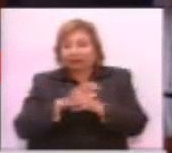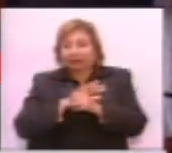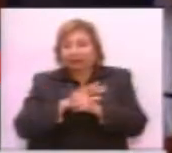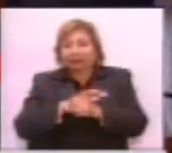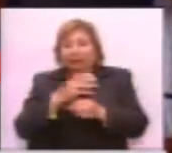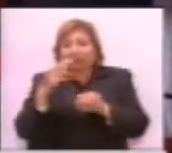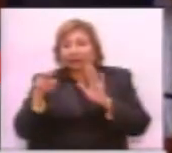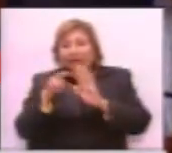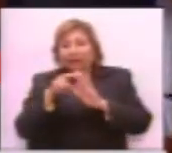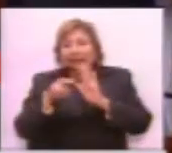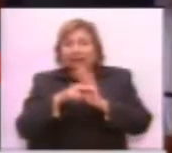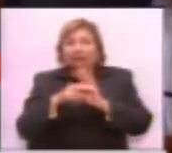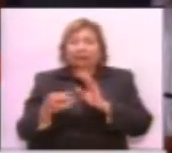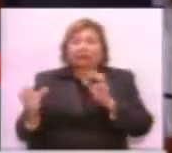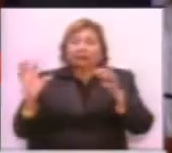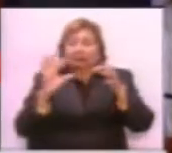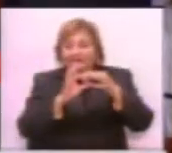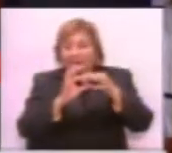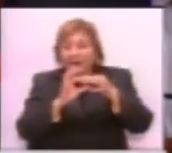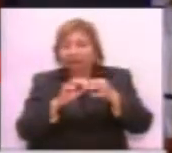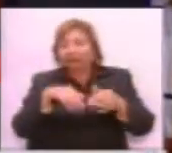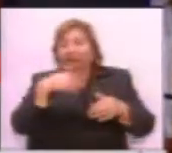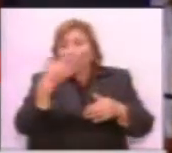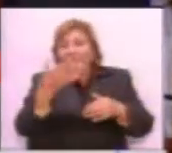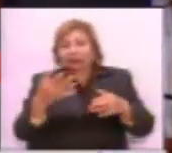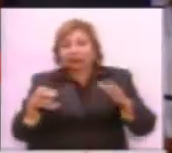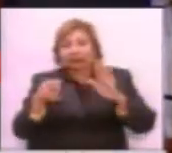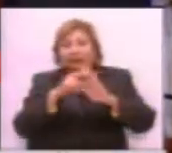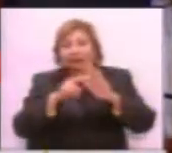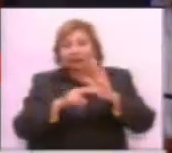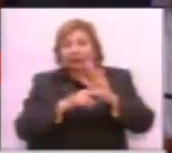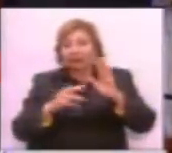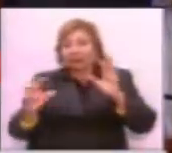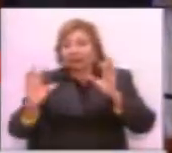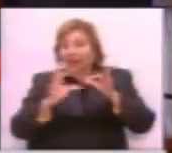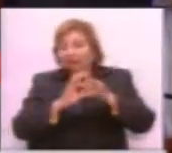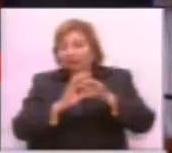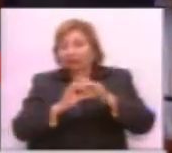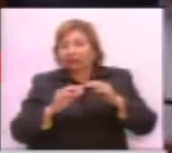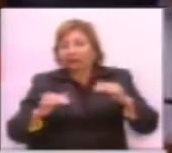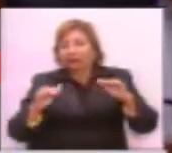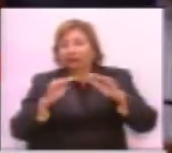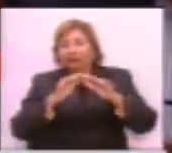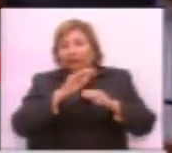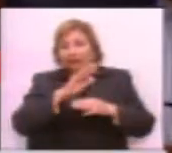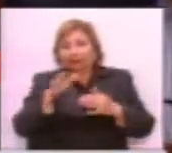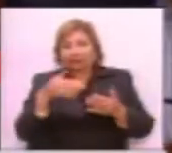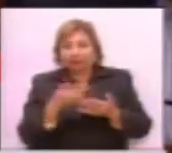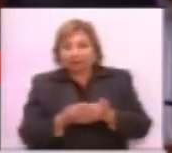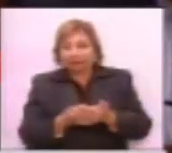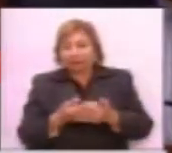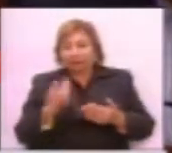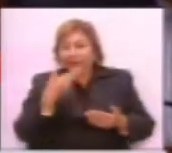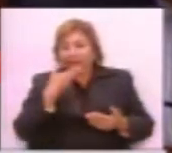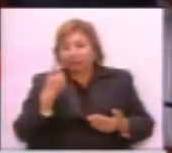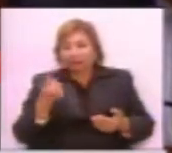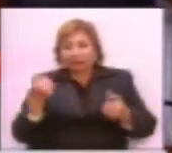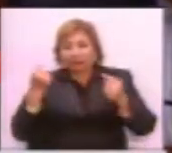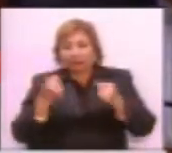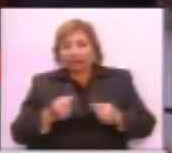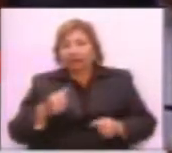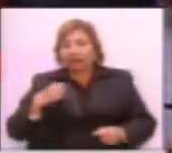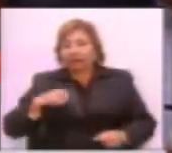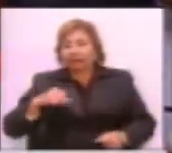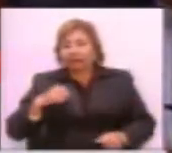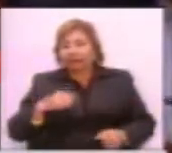que una norma pueda tener correlación con la otra norma y se pueda cubrir todos los supuestos para tener mejores autoridades en